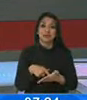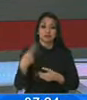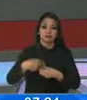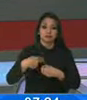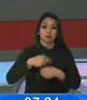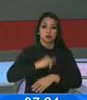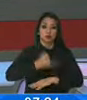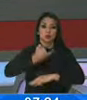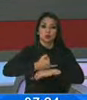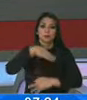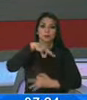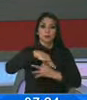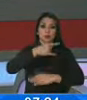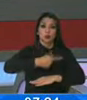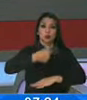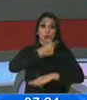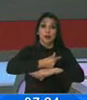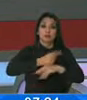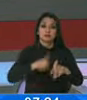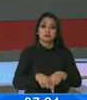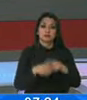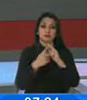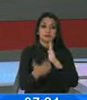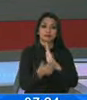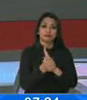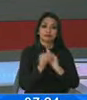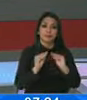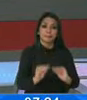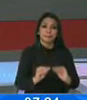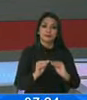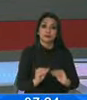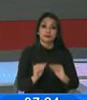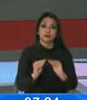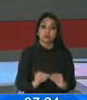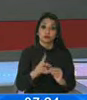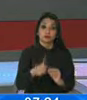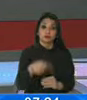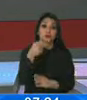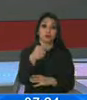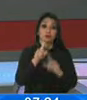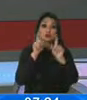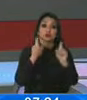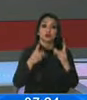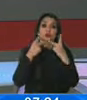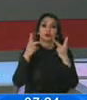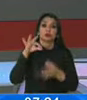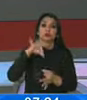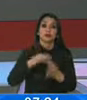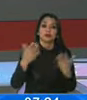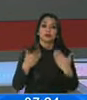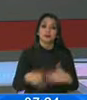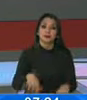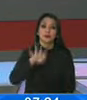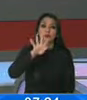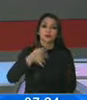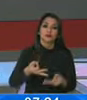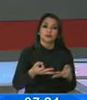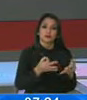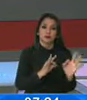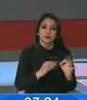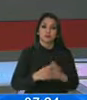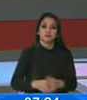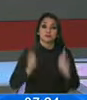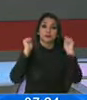Junta Receptora del Voto en Guayas iniciaron su capacitación, esto ya para la próxima consulta popular que se realizará este 4 de febrero. La